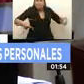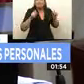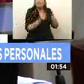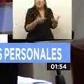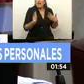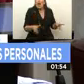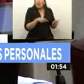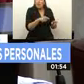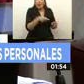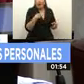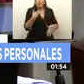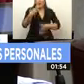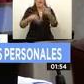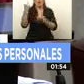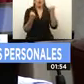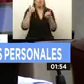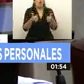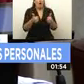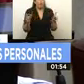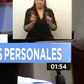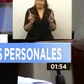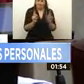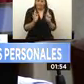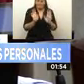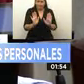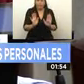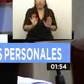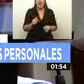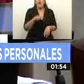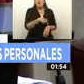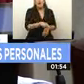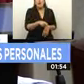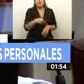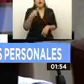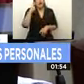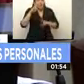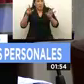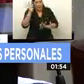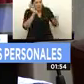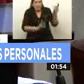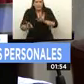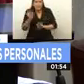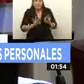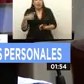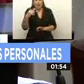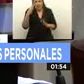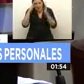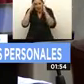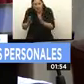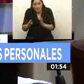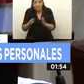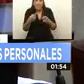mire la Argentina no forma parte de una alta dotación con recursos naturales para lo cual una estrategia de concentrarnos en